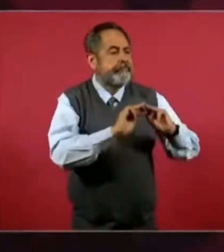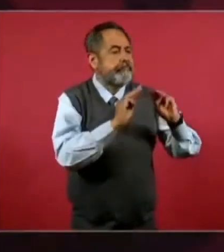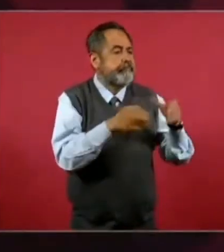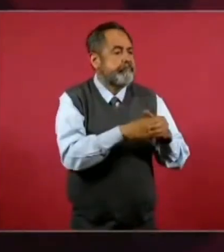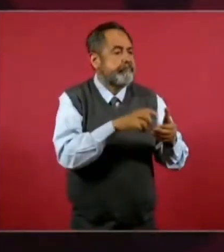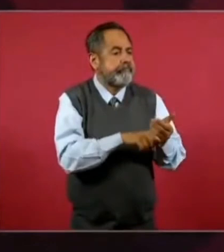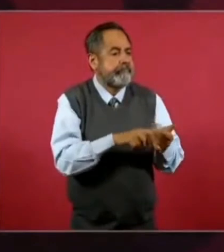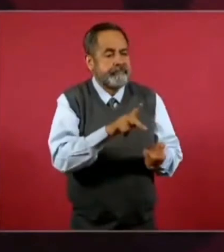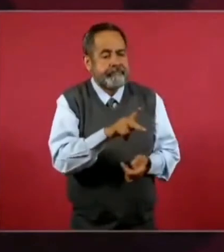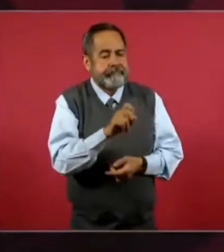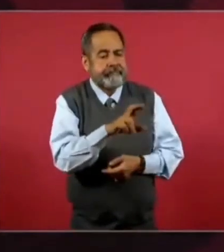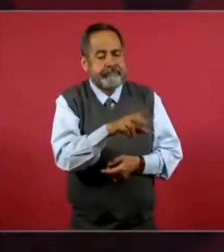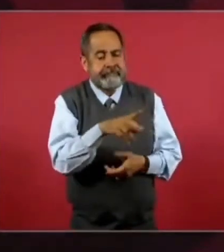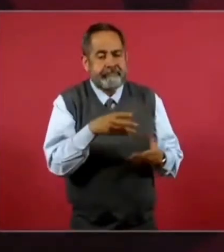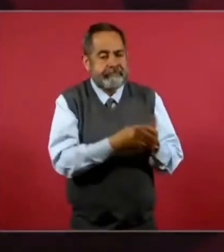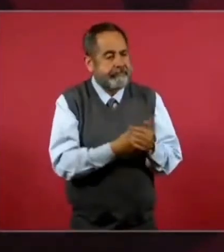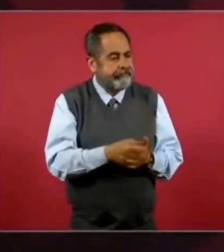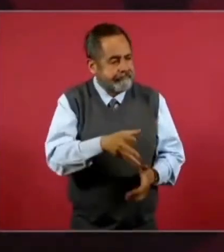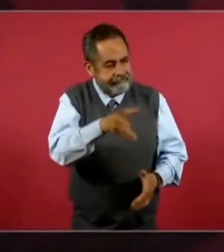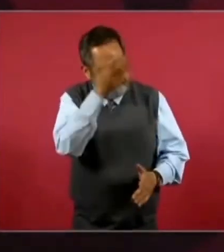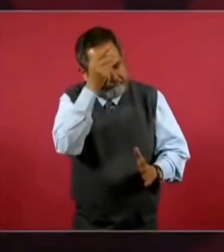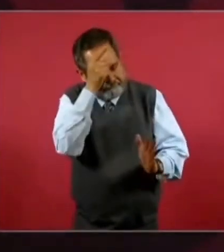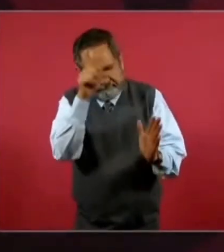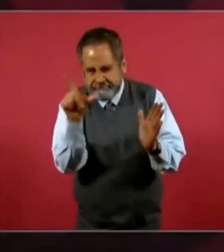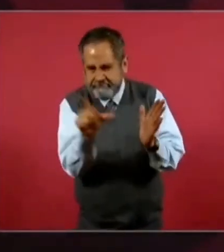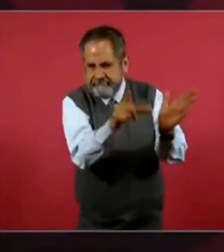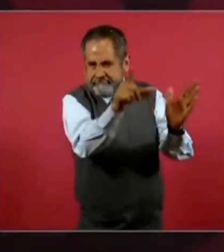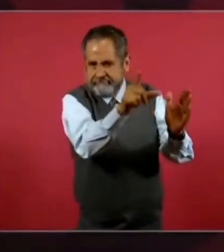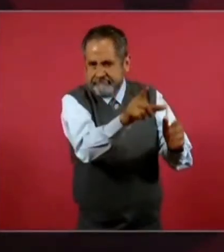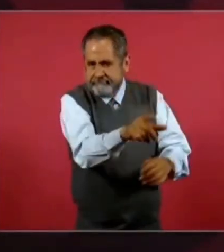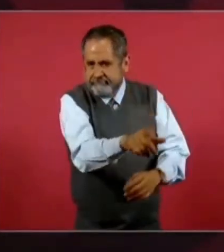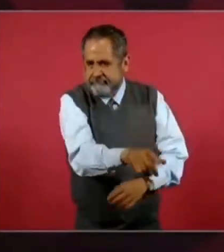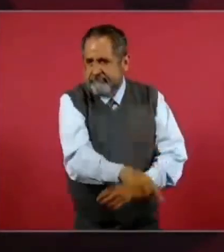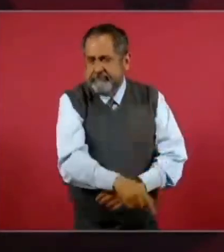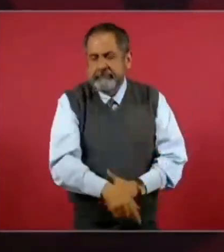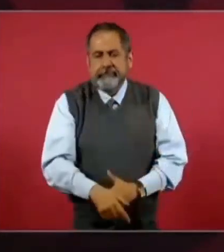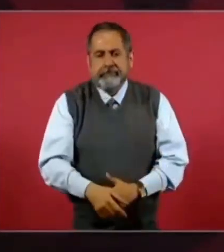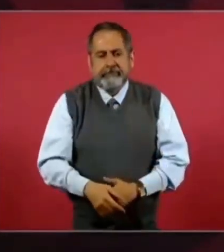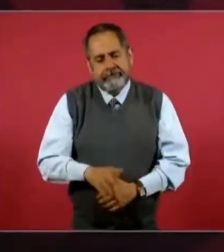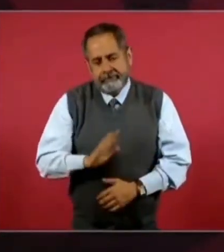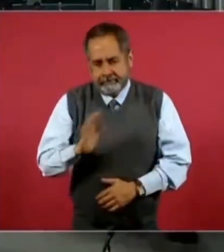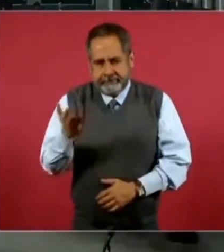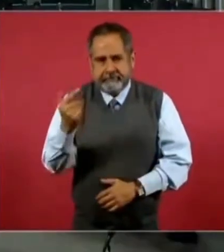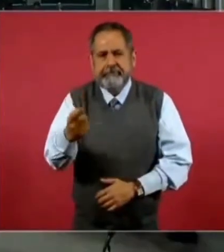tengan para que aprendan. Vámonos.